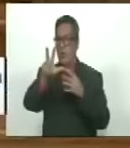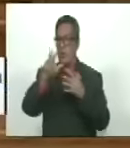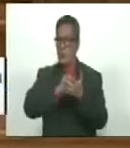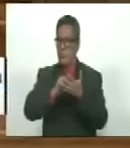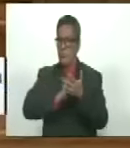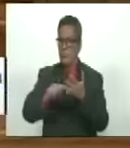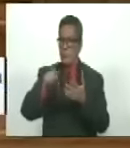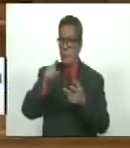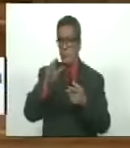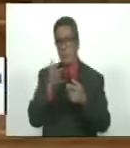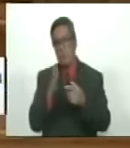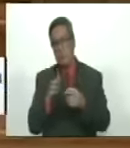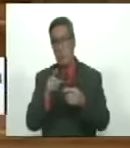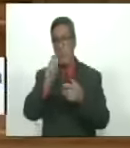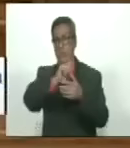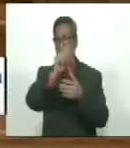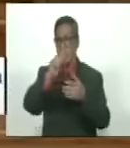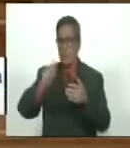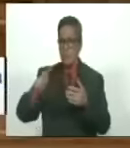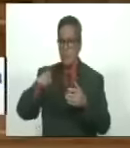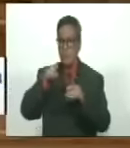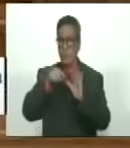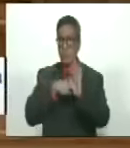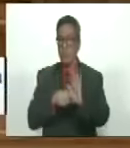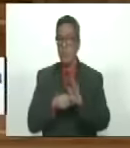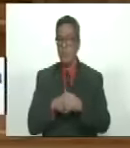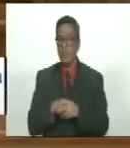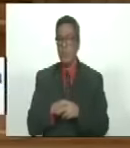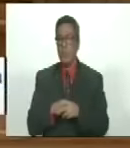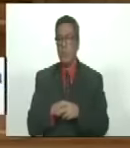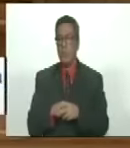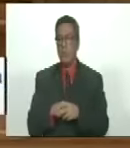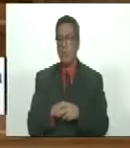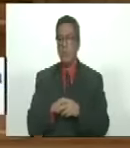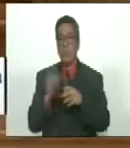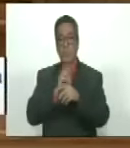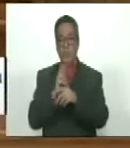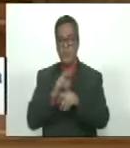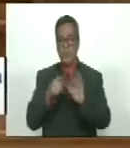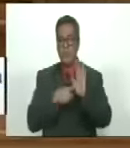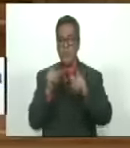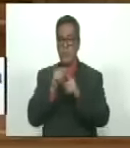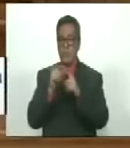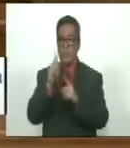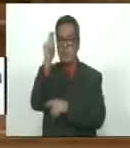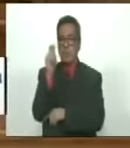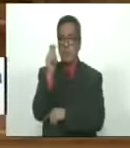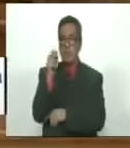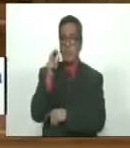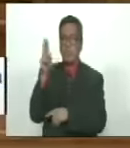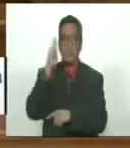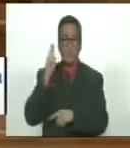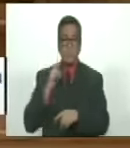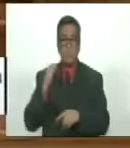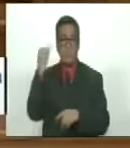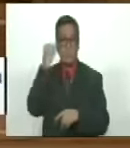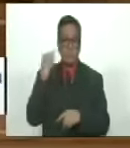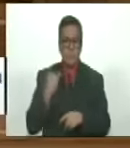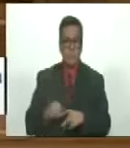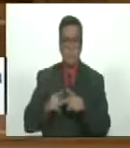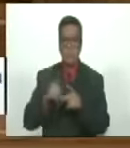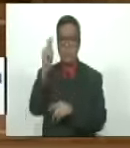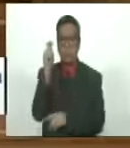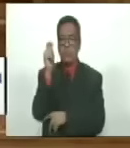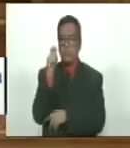más que más o menos dibujan, plantean, y inmediatamente le doy la palabra a la diputada Iris Varela y después prevenida la